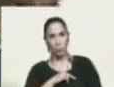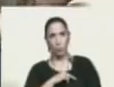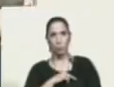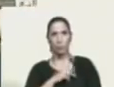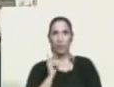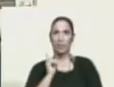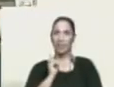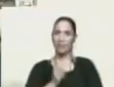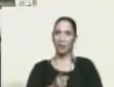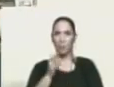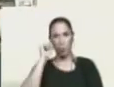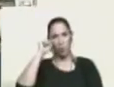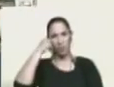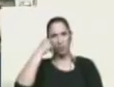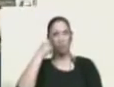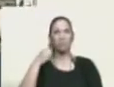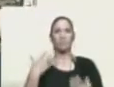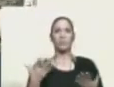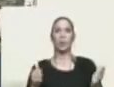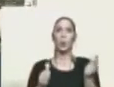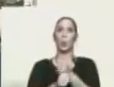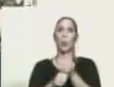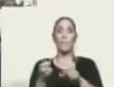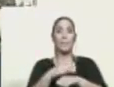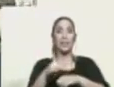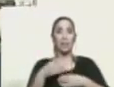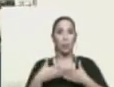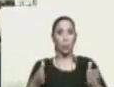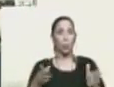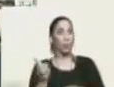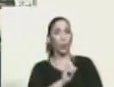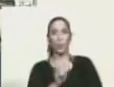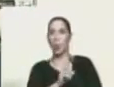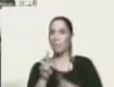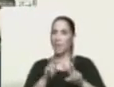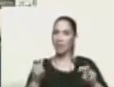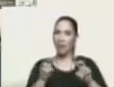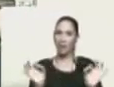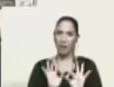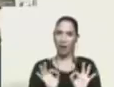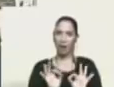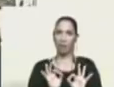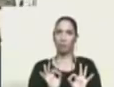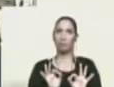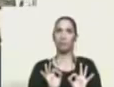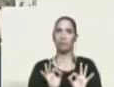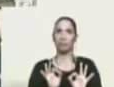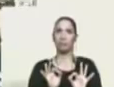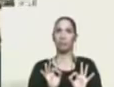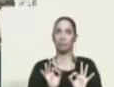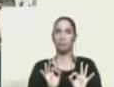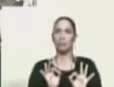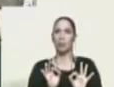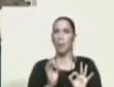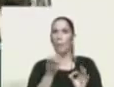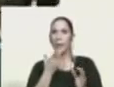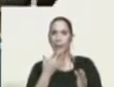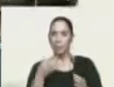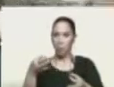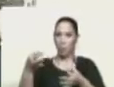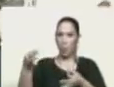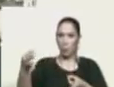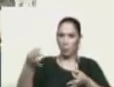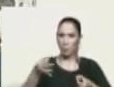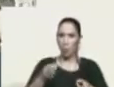debemos recordar qué conseguimos. Conseguimos un Ministerio Público que no investigaba, que los casos de corrupción que aquí llegaban